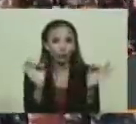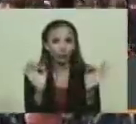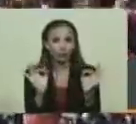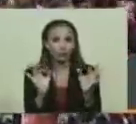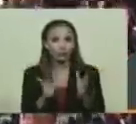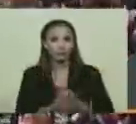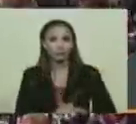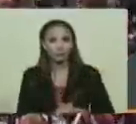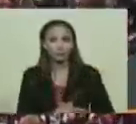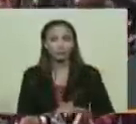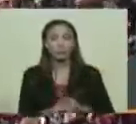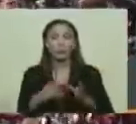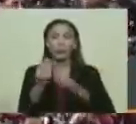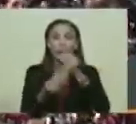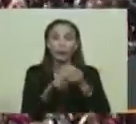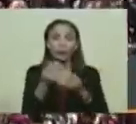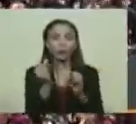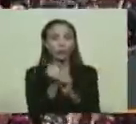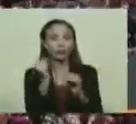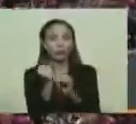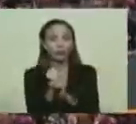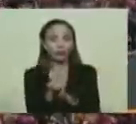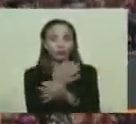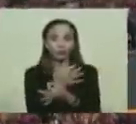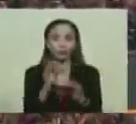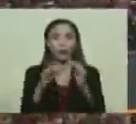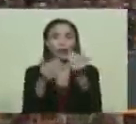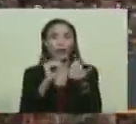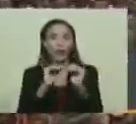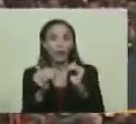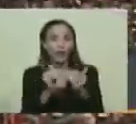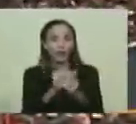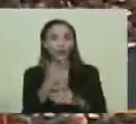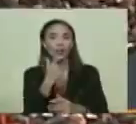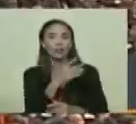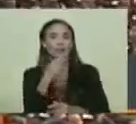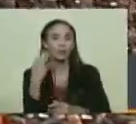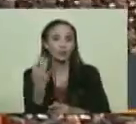en capacidad operativa, en ética y honestidad.